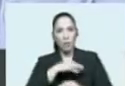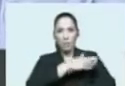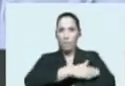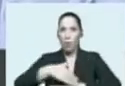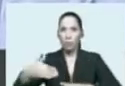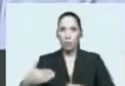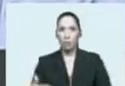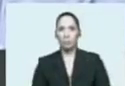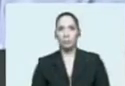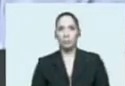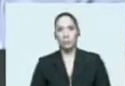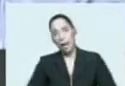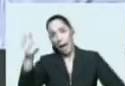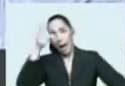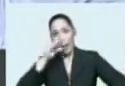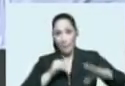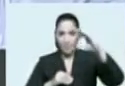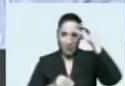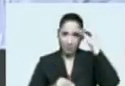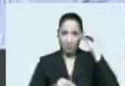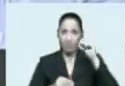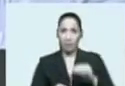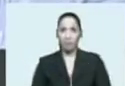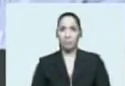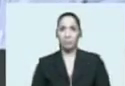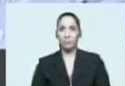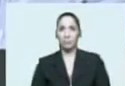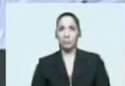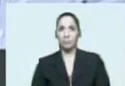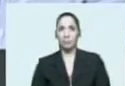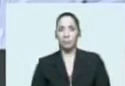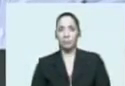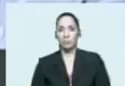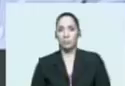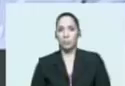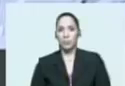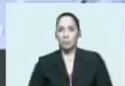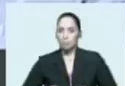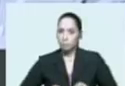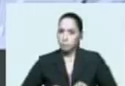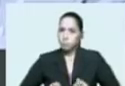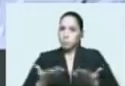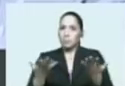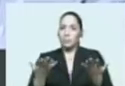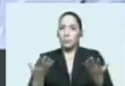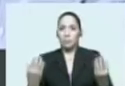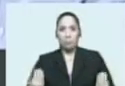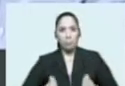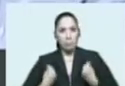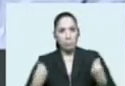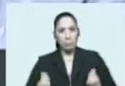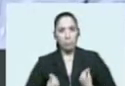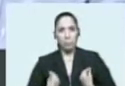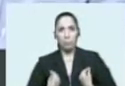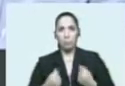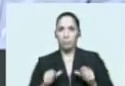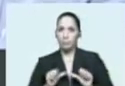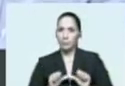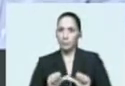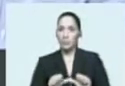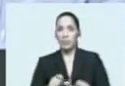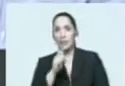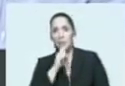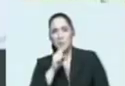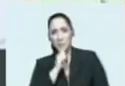aprender que los riesgos que se implican en la entrega de nuestros esfuerzos vitales son parte consustancial del largo y complejo camino